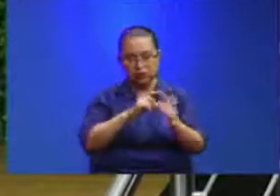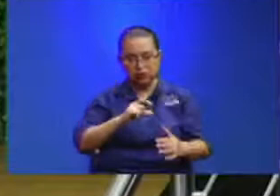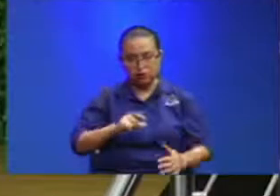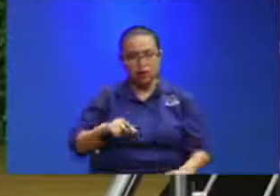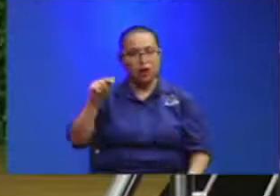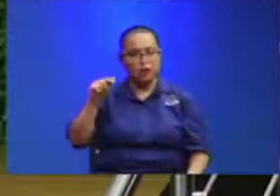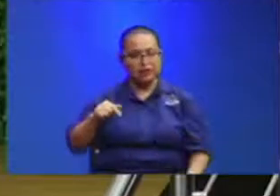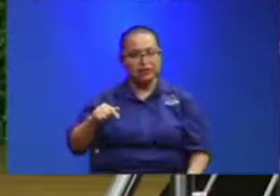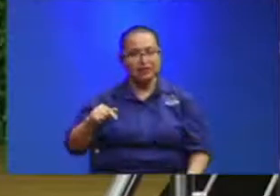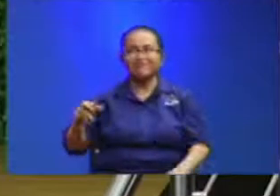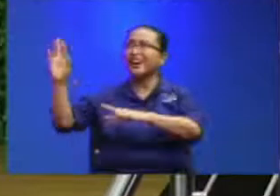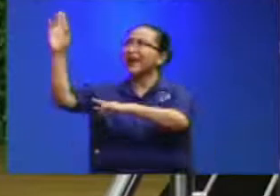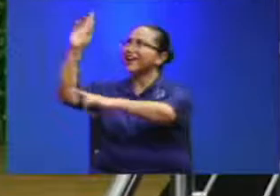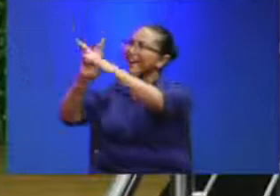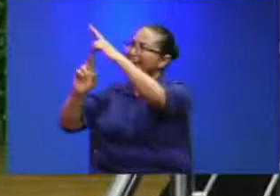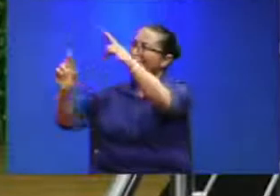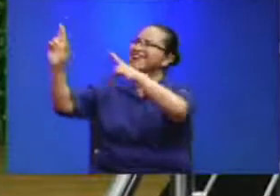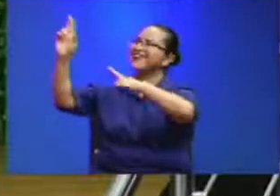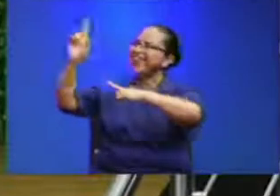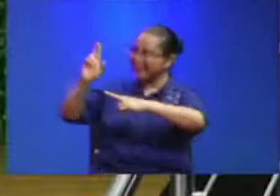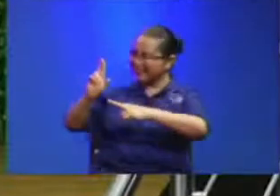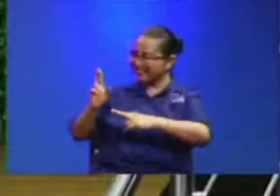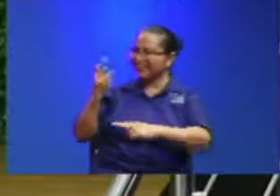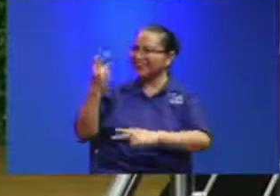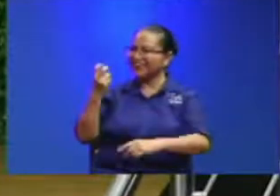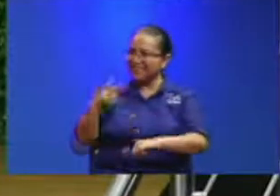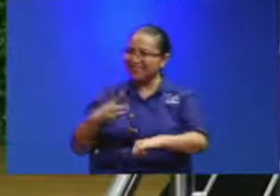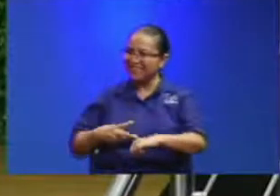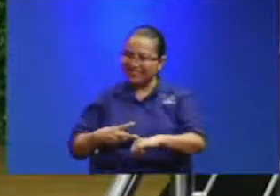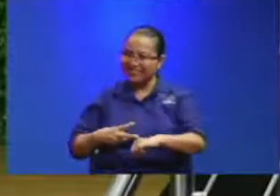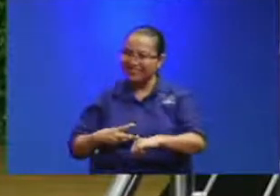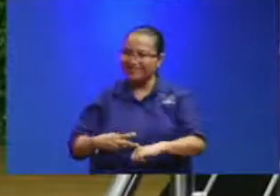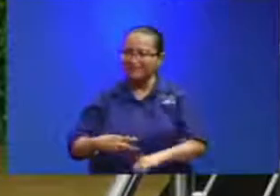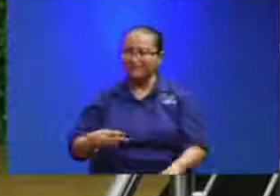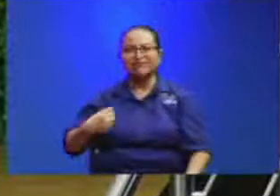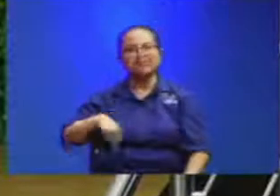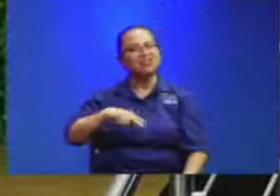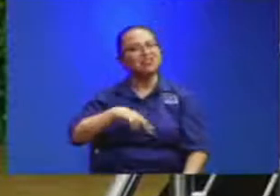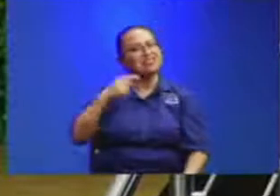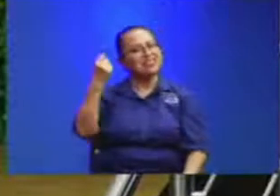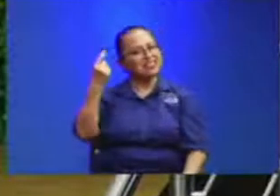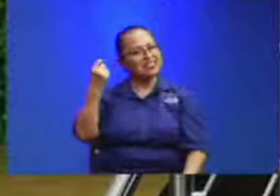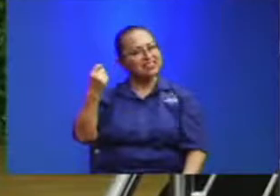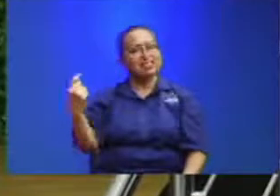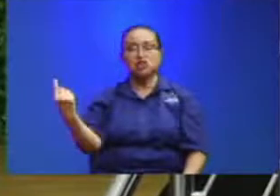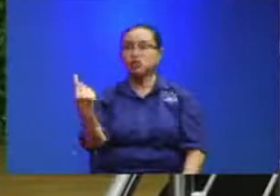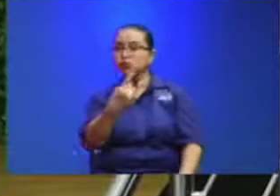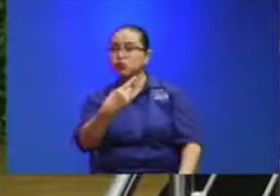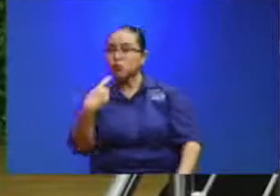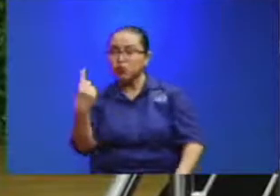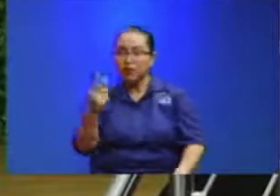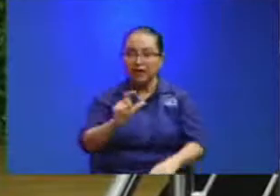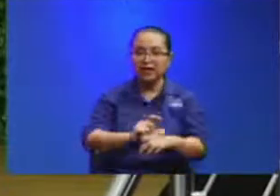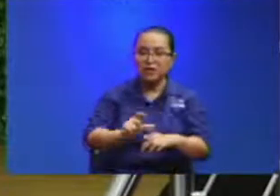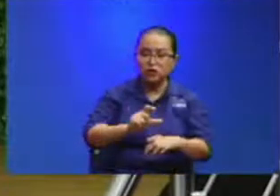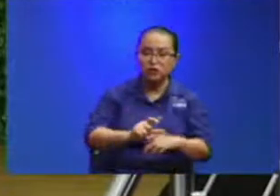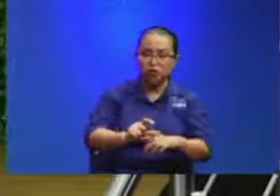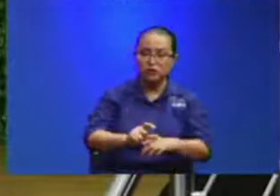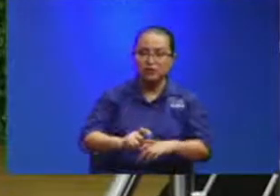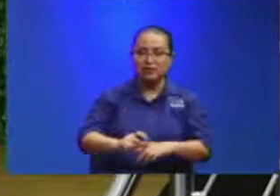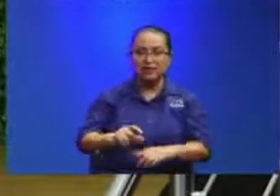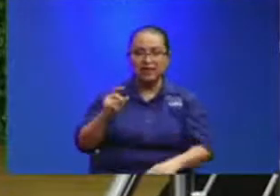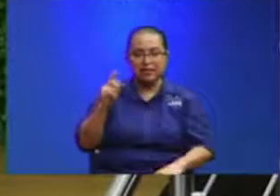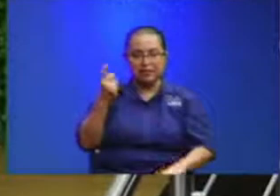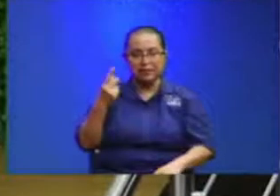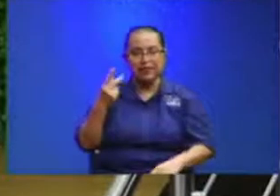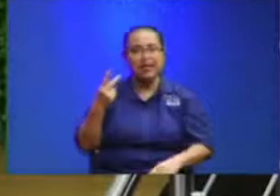regreso tenemos que hermano tenemos que entender esto todas las cosas que acontecieron en la primera